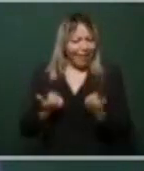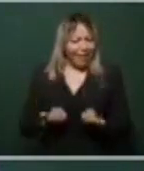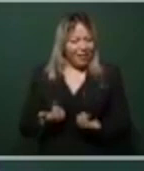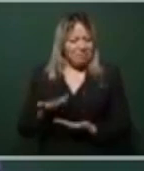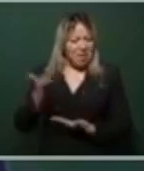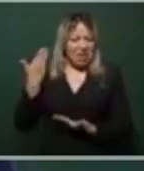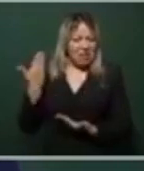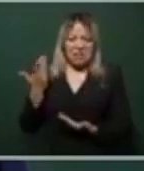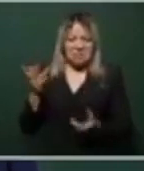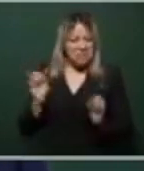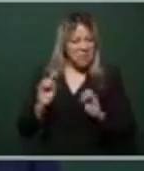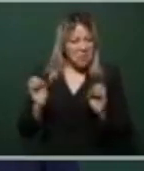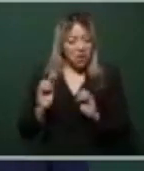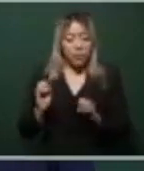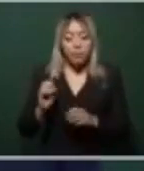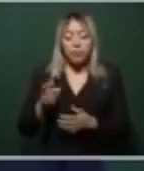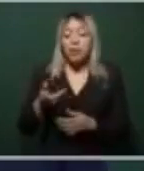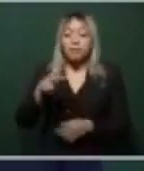¿Cuándo un gobierno